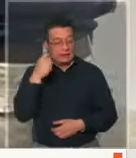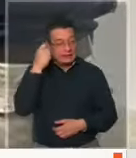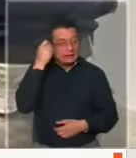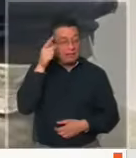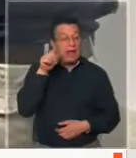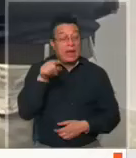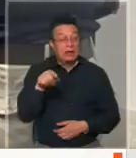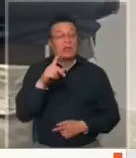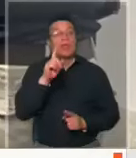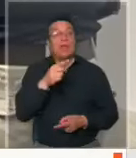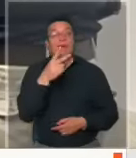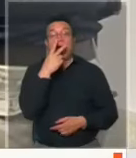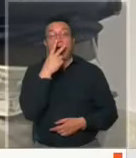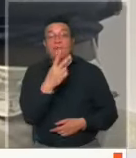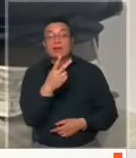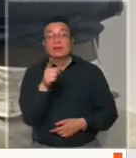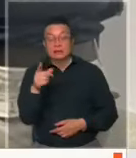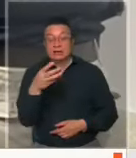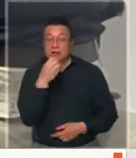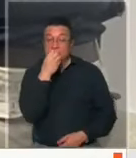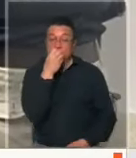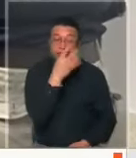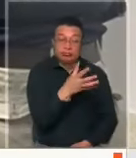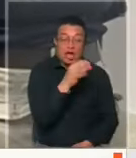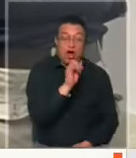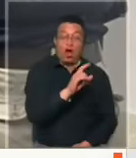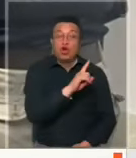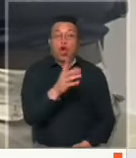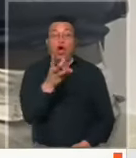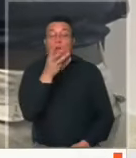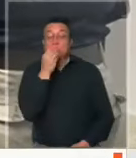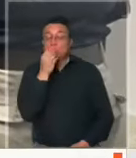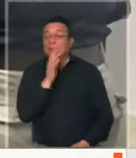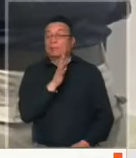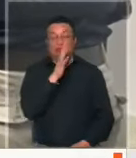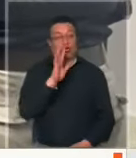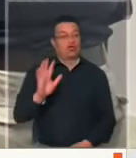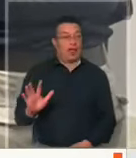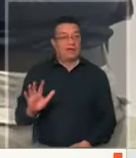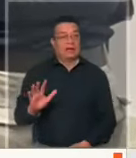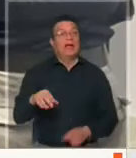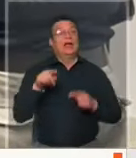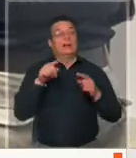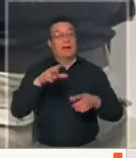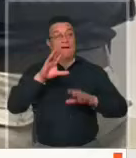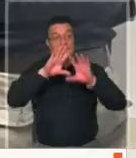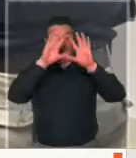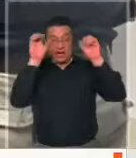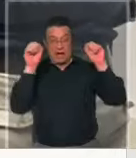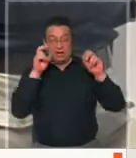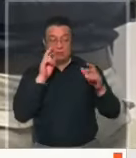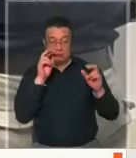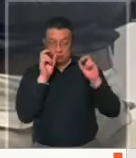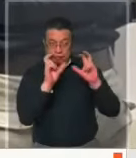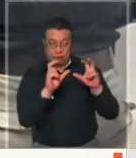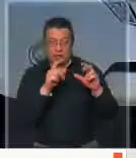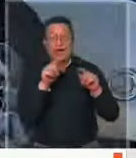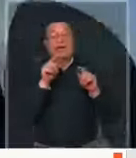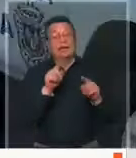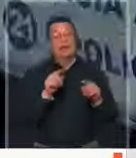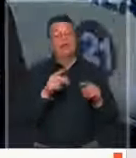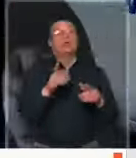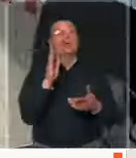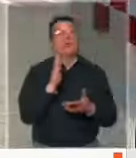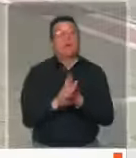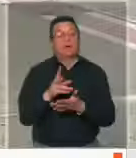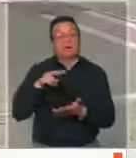vamos a tener que ver si en definitiva él va a querer o no declarar como imputado. Por supuesto que la fiscalía estará muy interesada en eso, pero para eso hay que